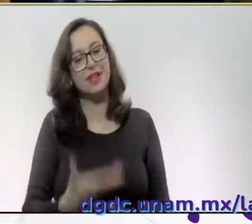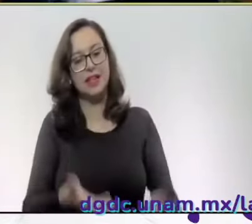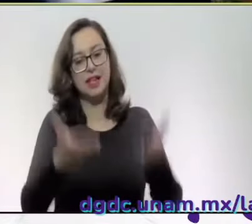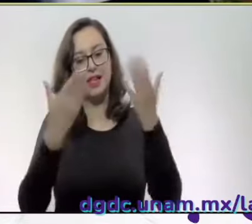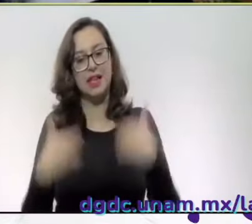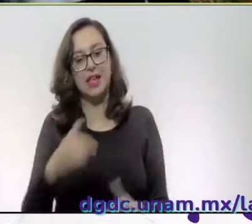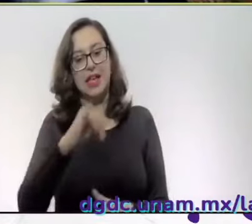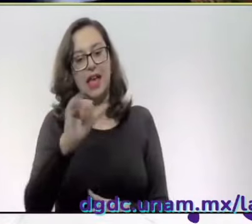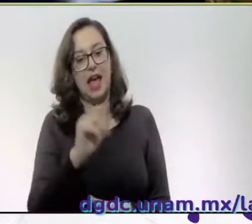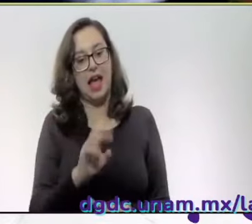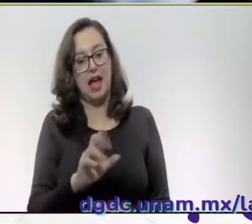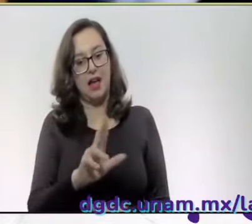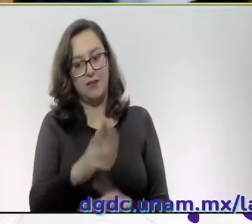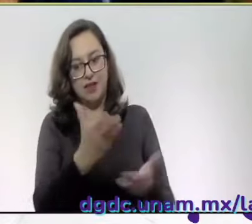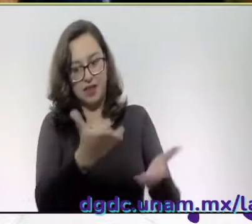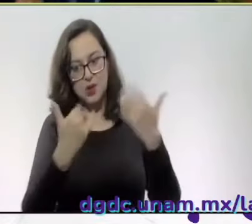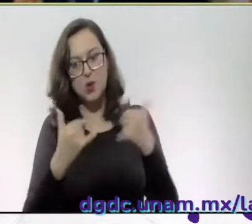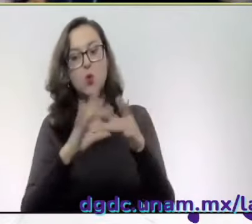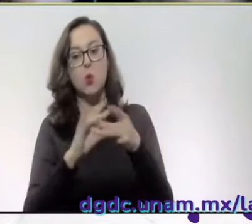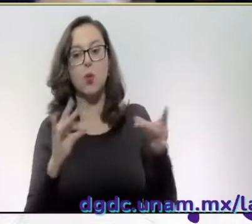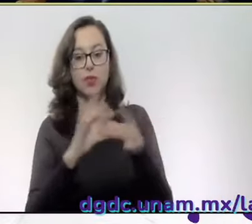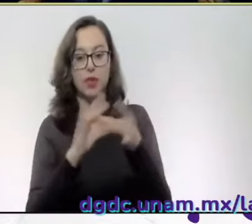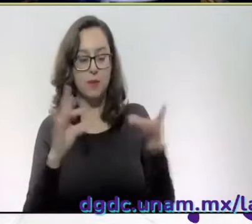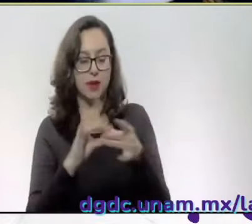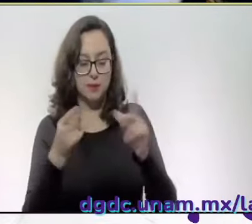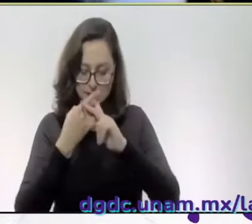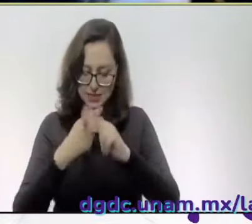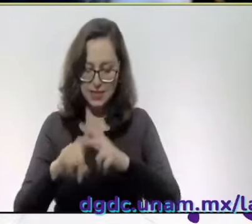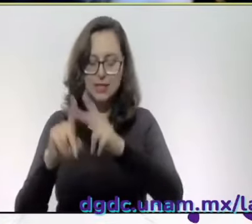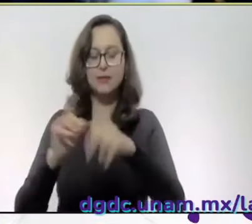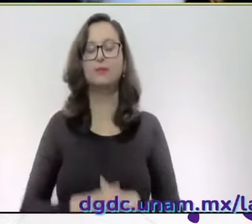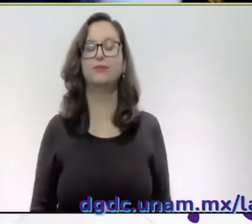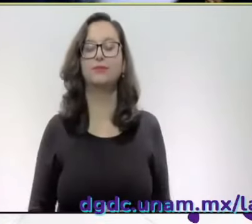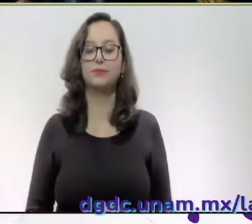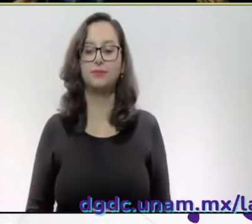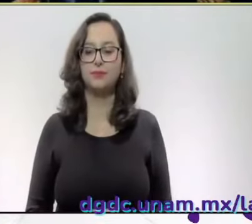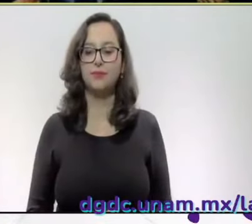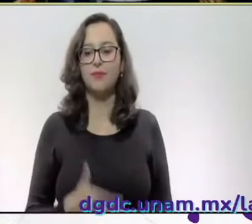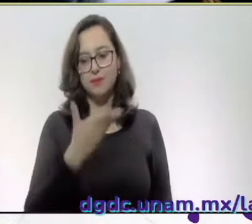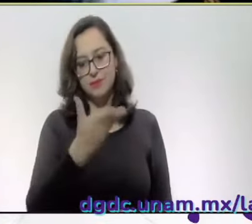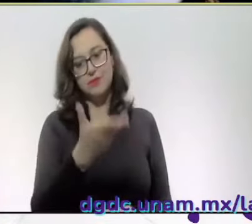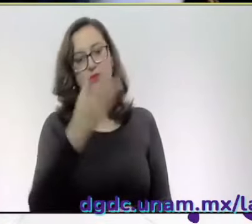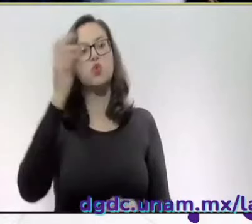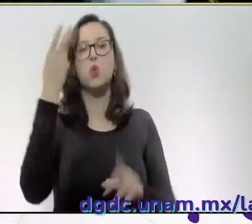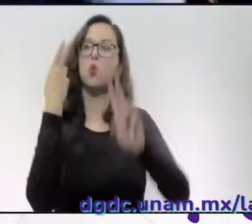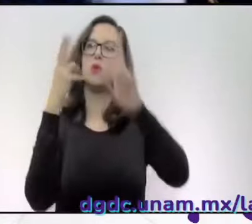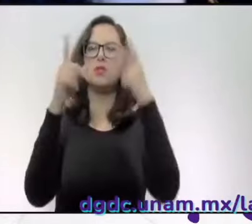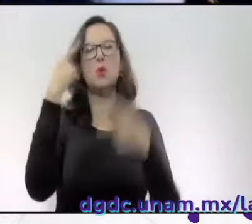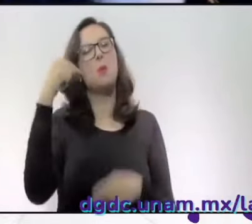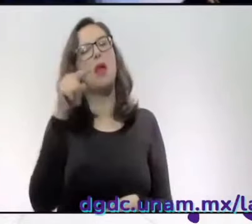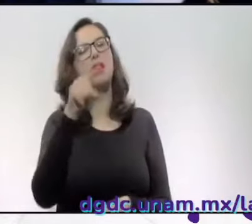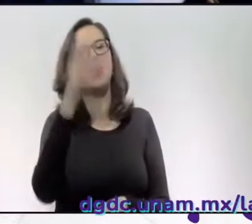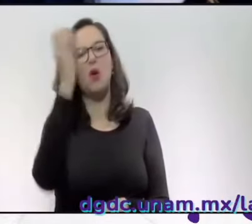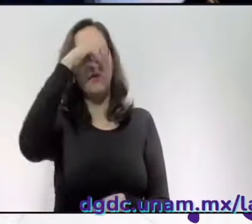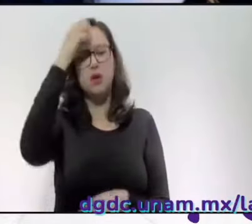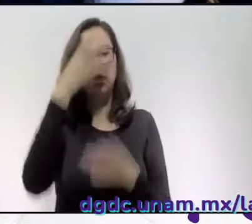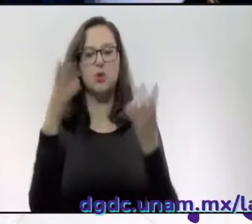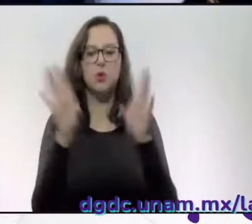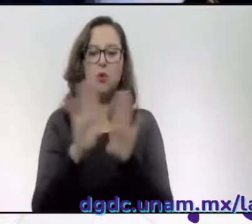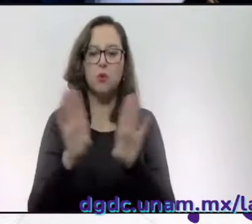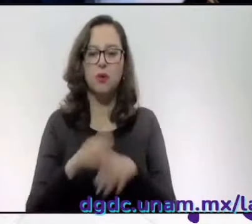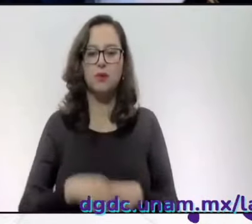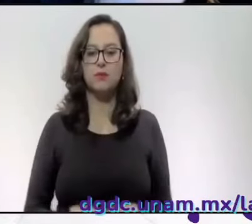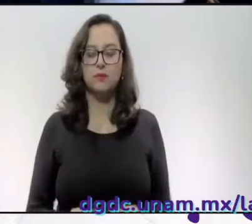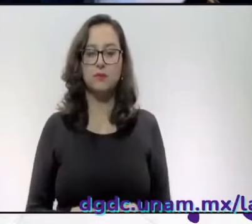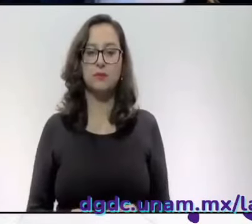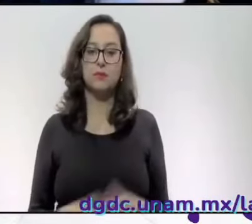te preocupes, cuéntame. Y además es para calentar motores. Javier, cuéntame, ¿qué es para ti el universo? Bueno, en primer lugar, que es un honor estar